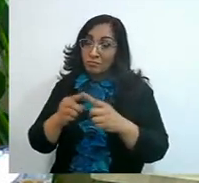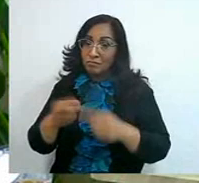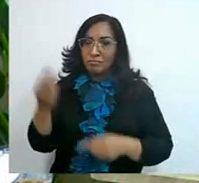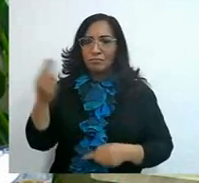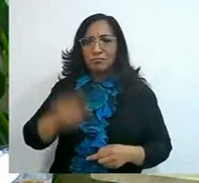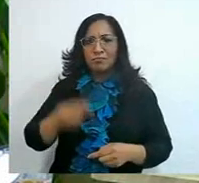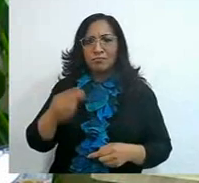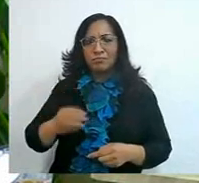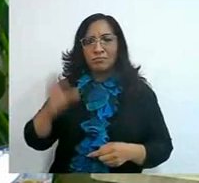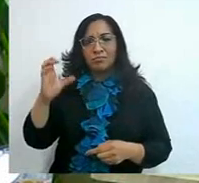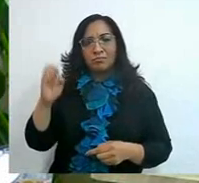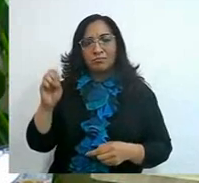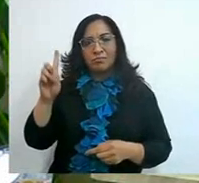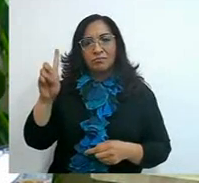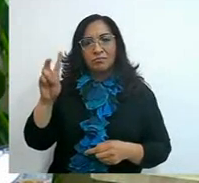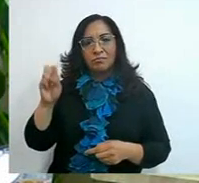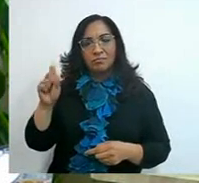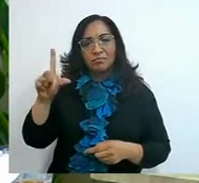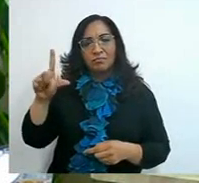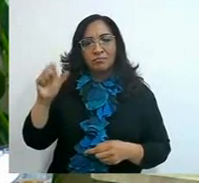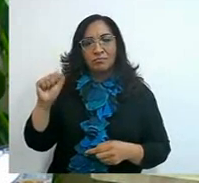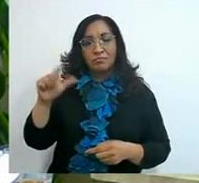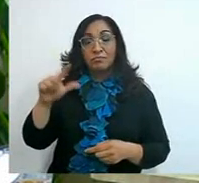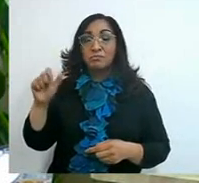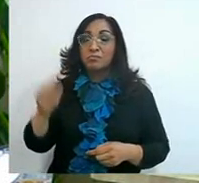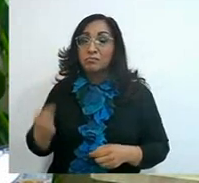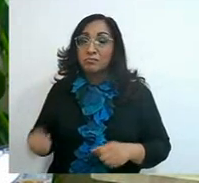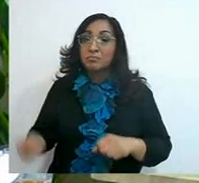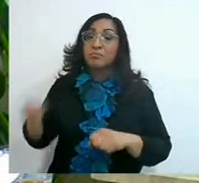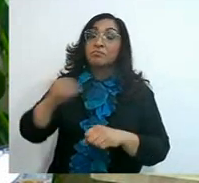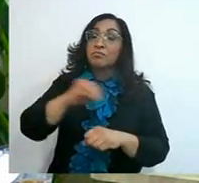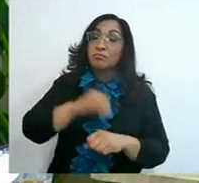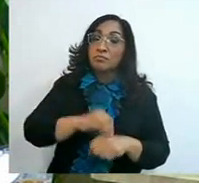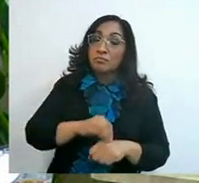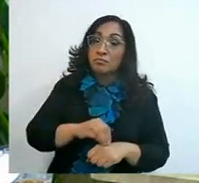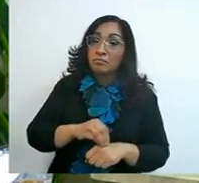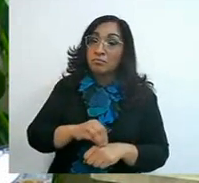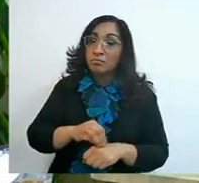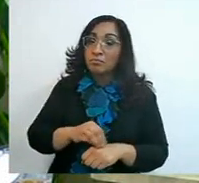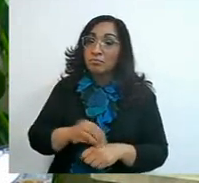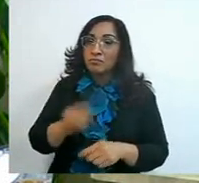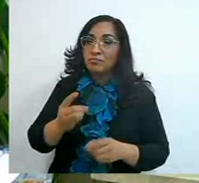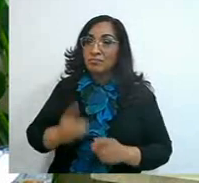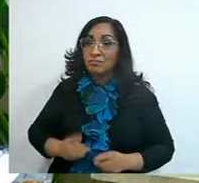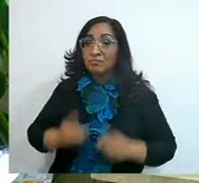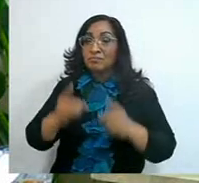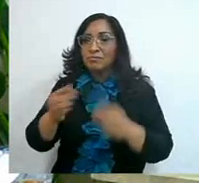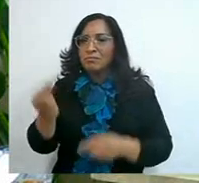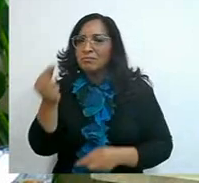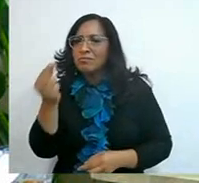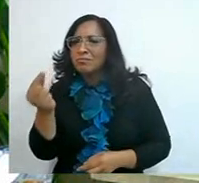Ponga usted un fulano o una fulana, dele un poquitito de poder.